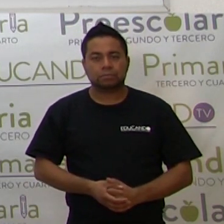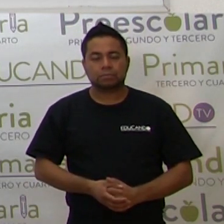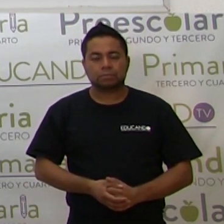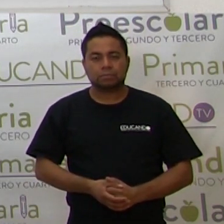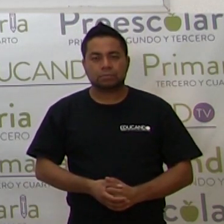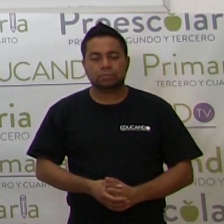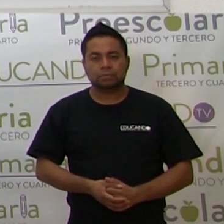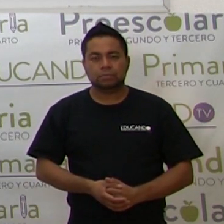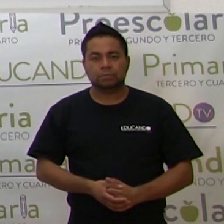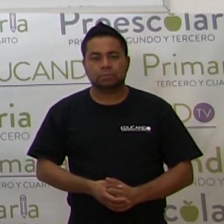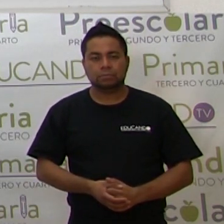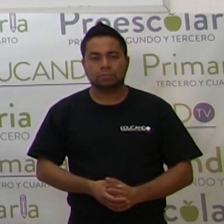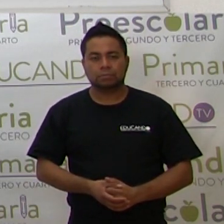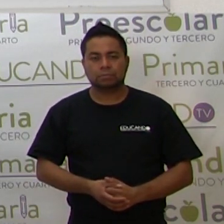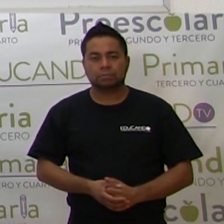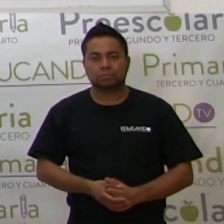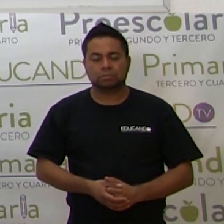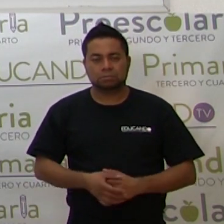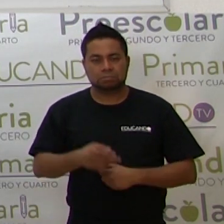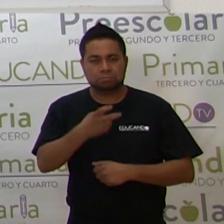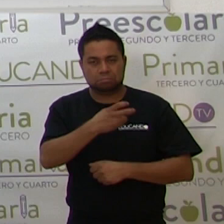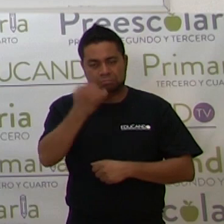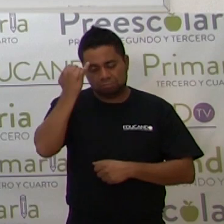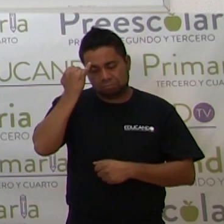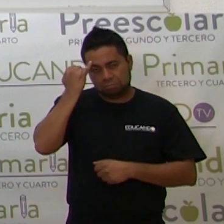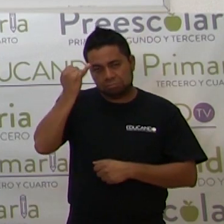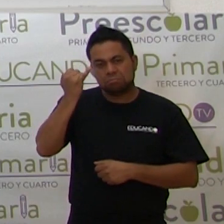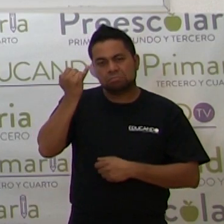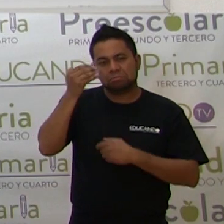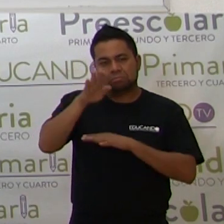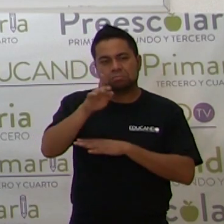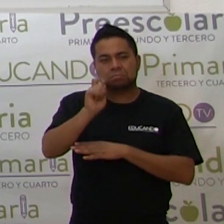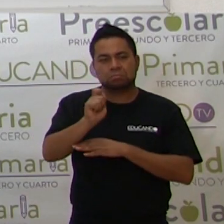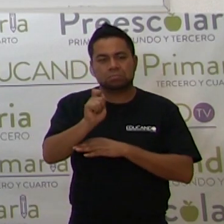noción de presente,